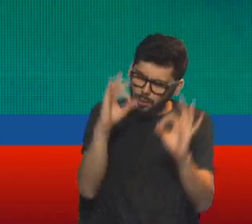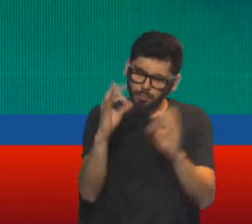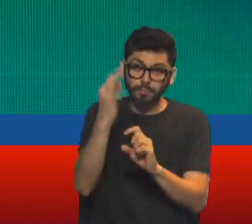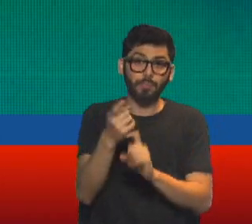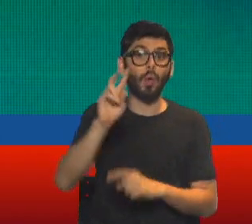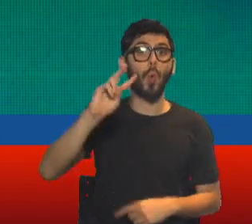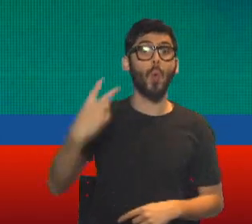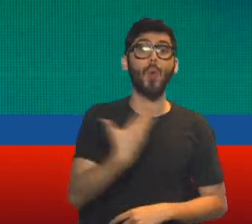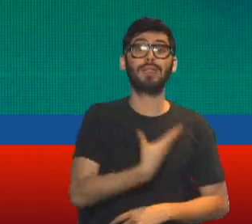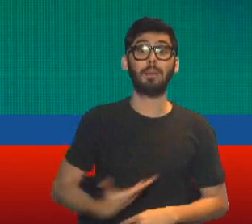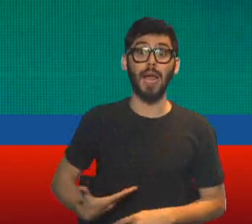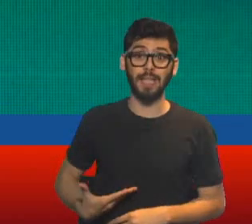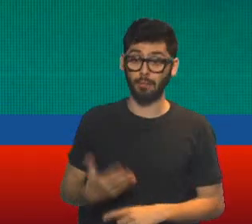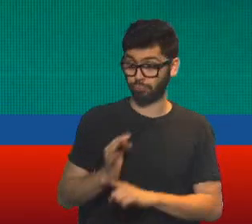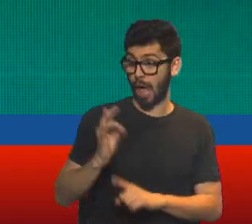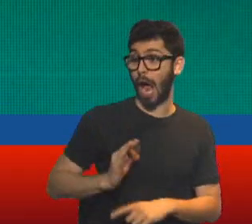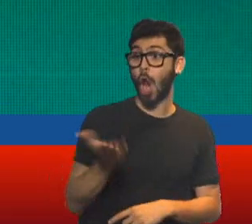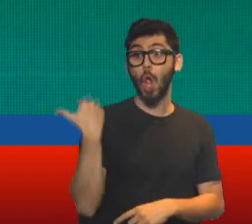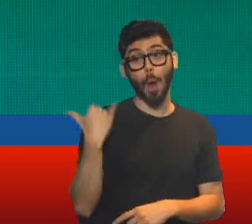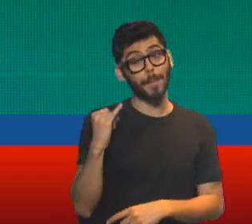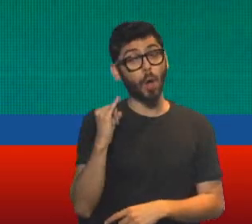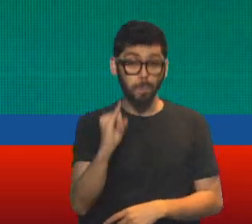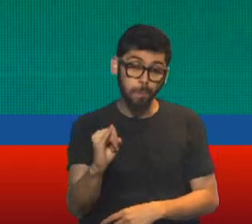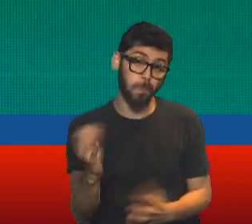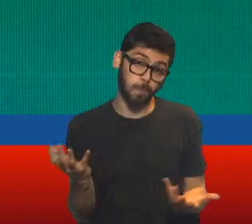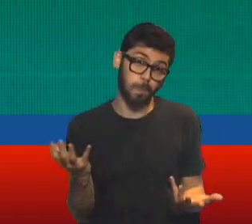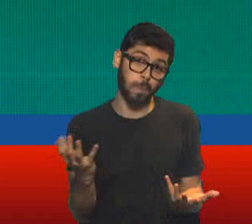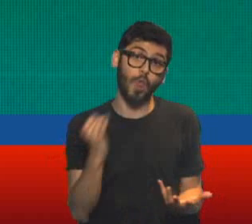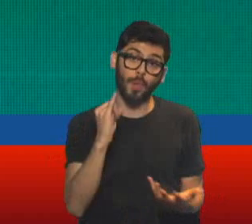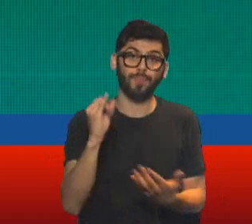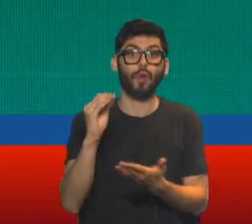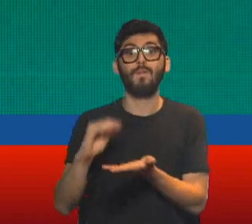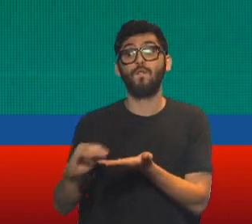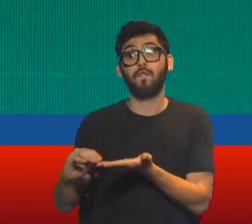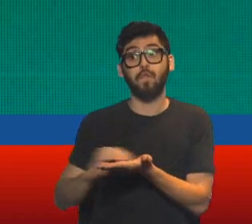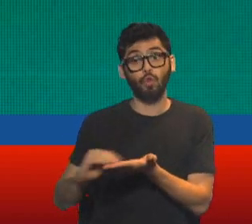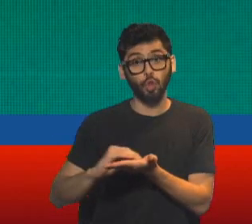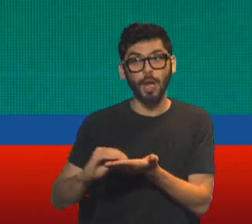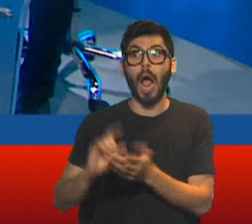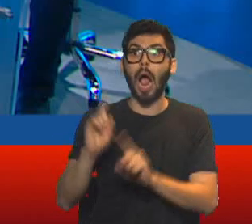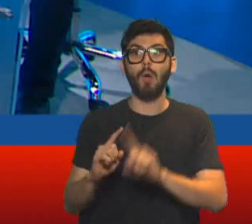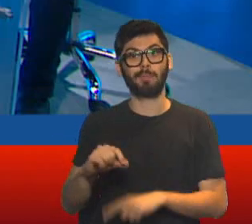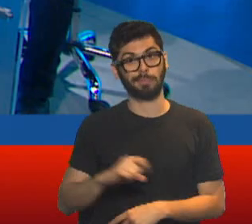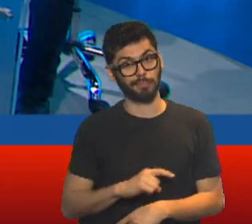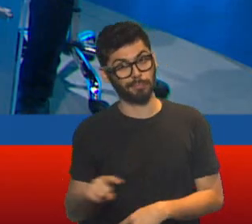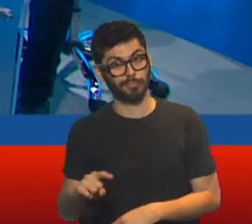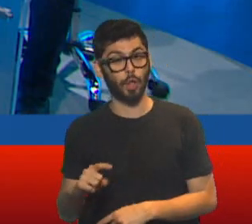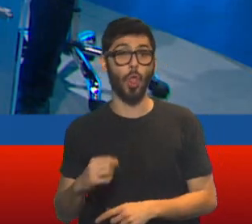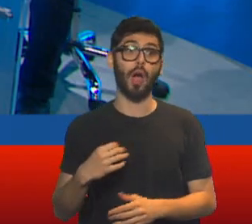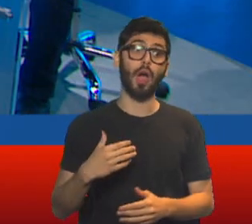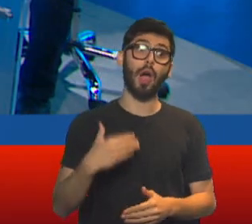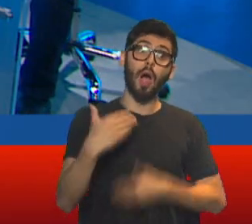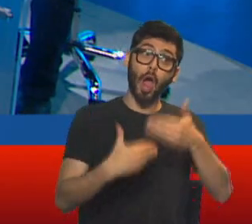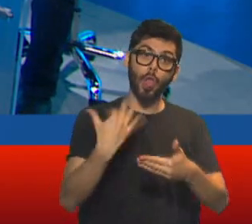la vicepresidenta, lo viene marcando desde el año pasado, cuando dijo, bueno, a ver, los funcionarios tienen funcionarios que no funcionan, que el crecimiento sea para